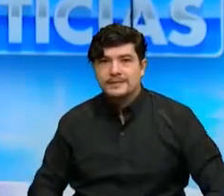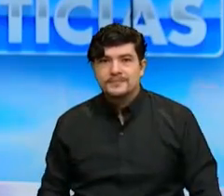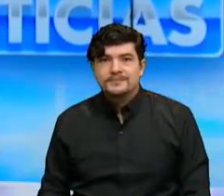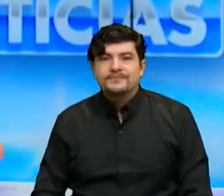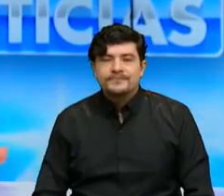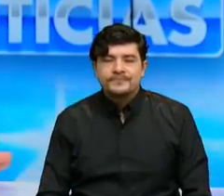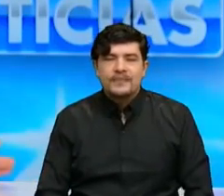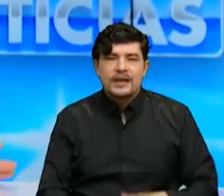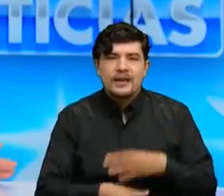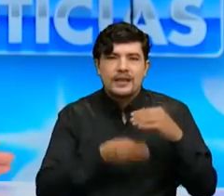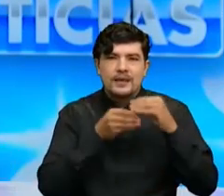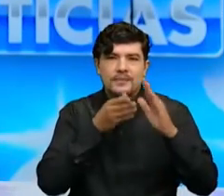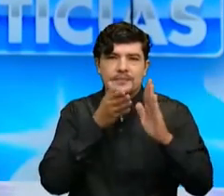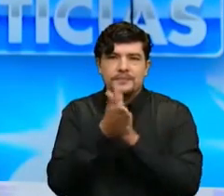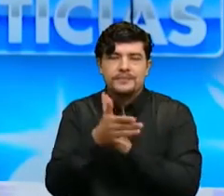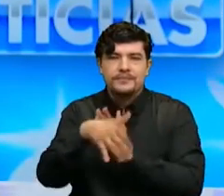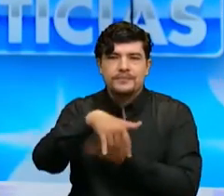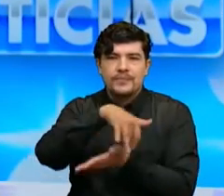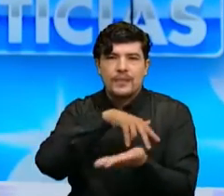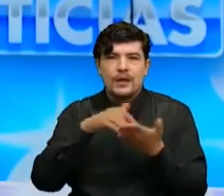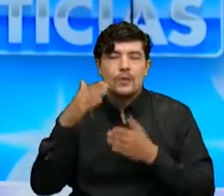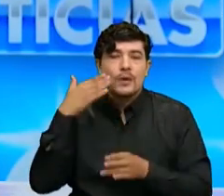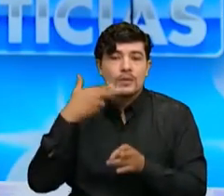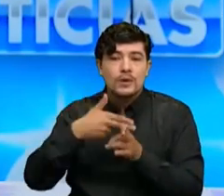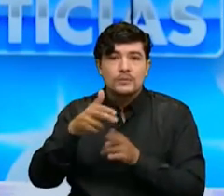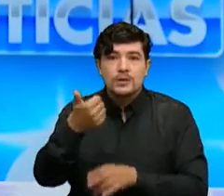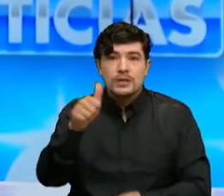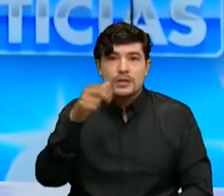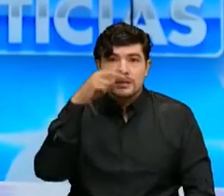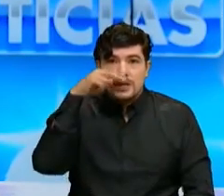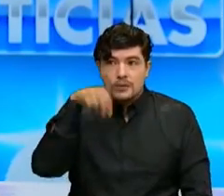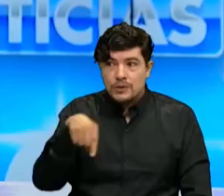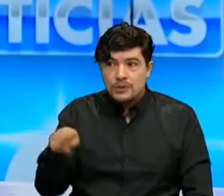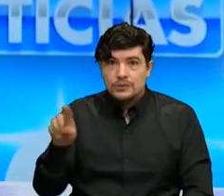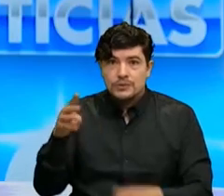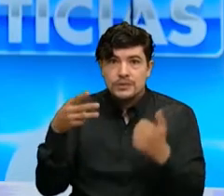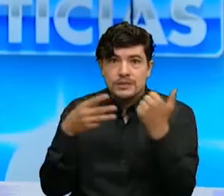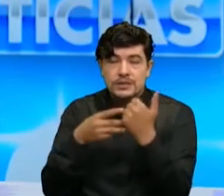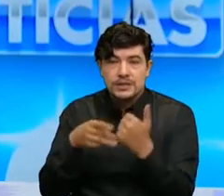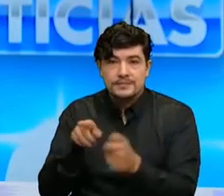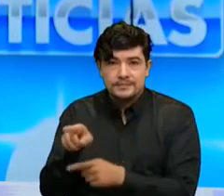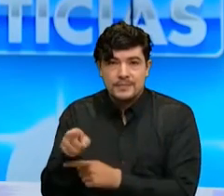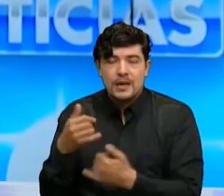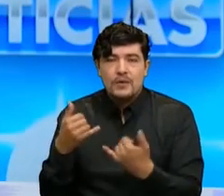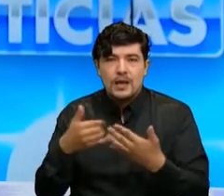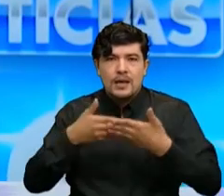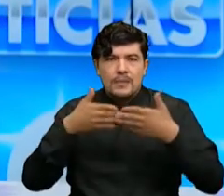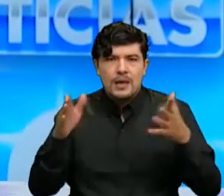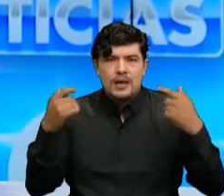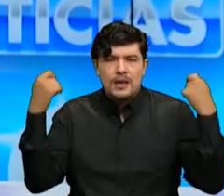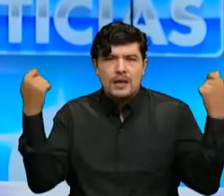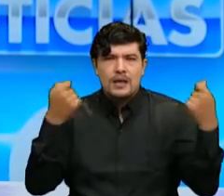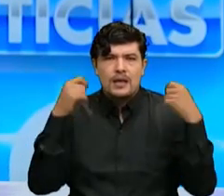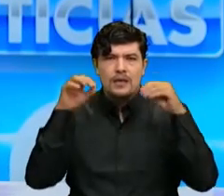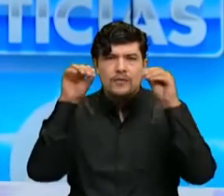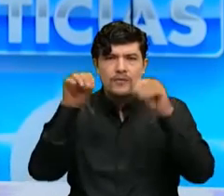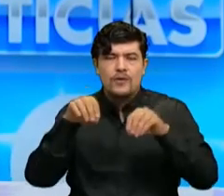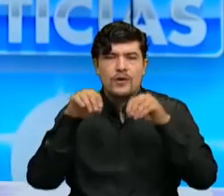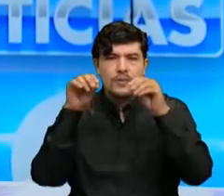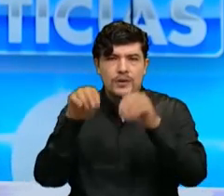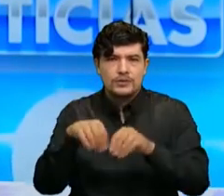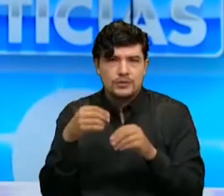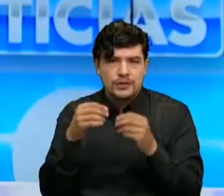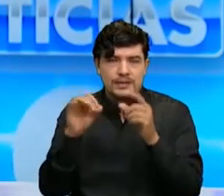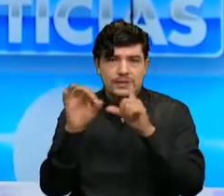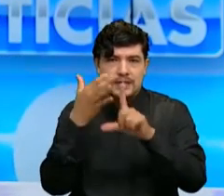Regresamos con información de Santander, porque hasta el 10 de junio el SENA en el Puerto Petrolero abre una nueva convocatoria de formación en alternancia y